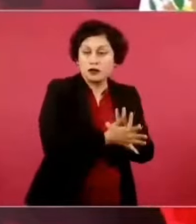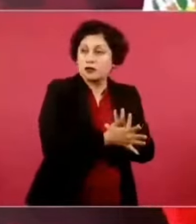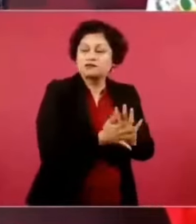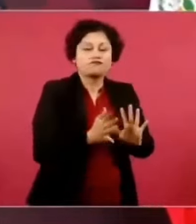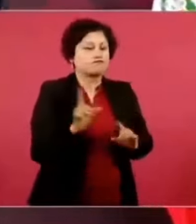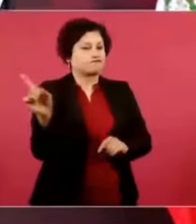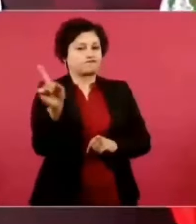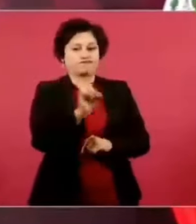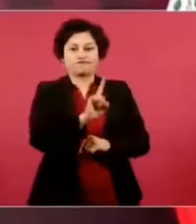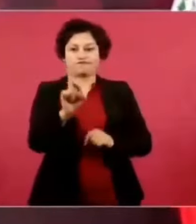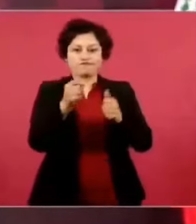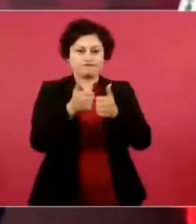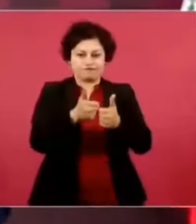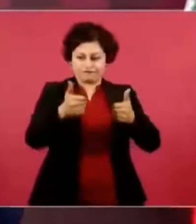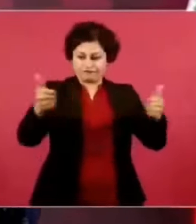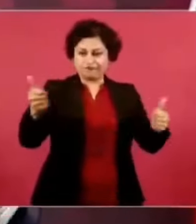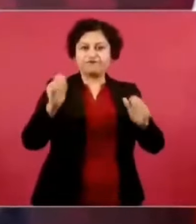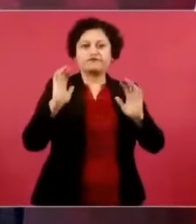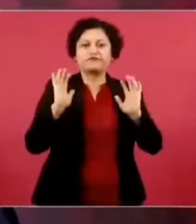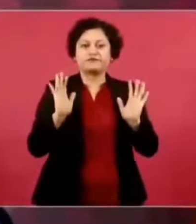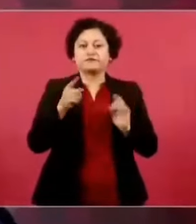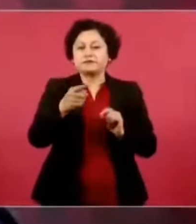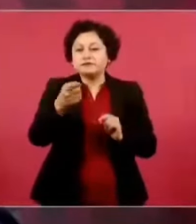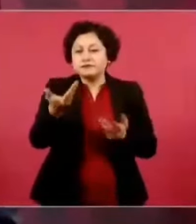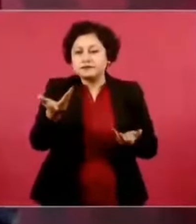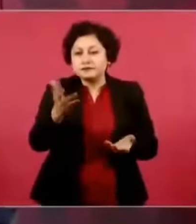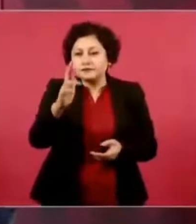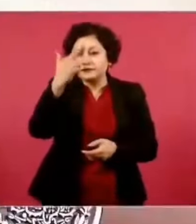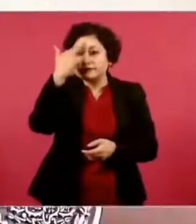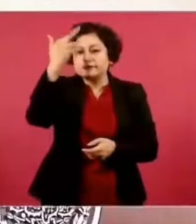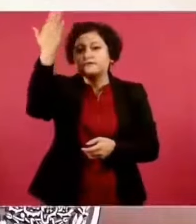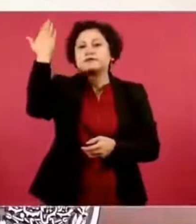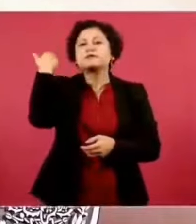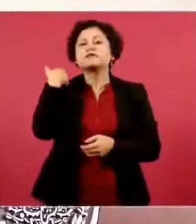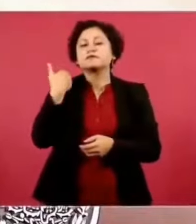Imagínense con García Luna,